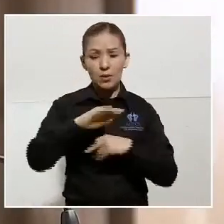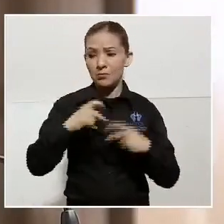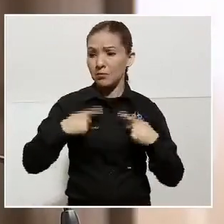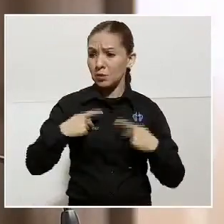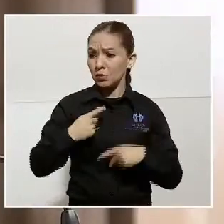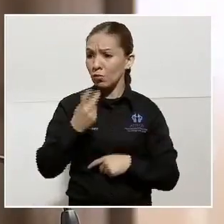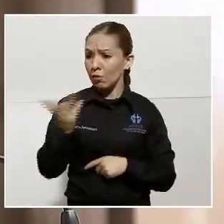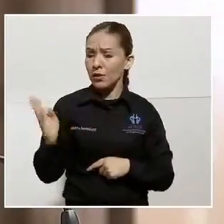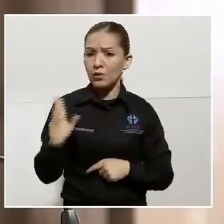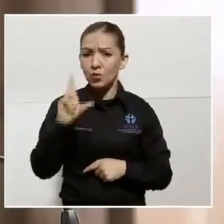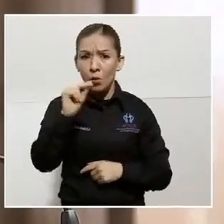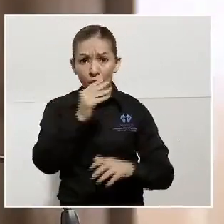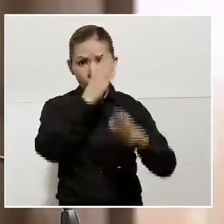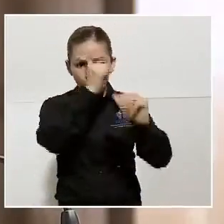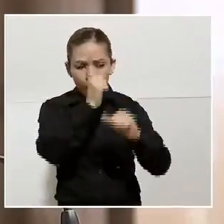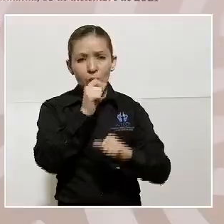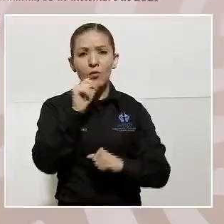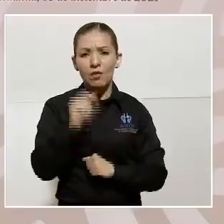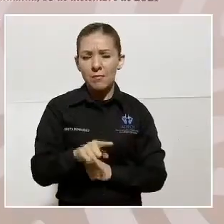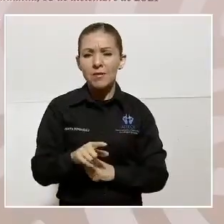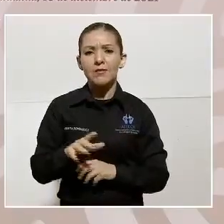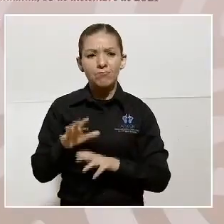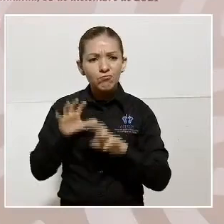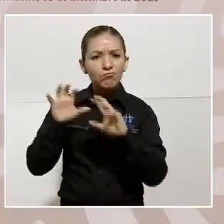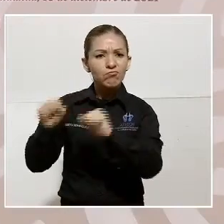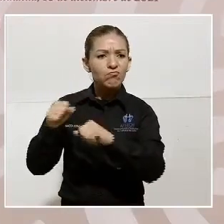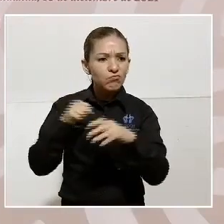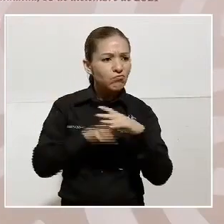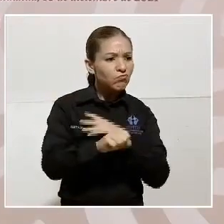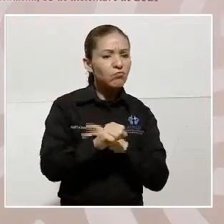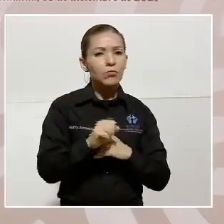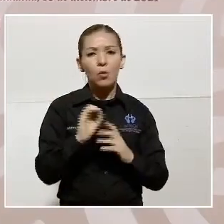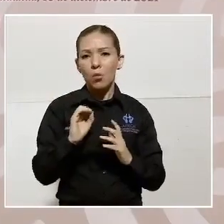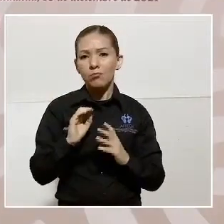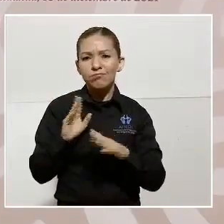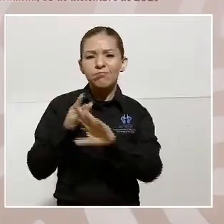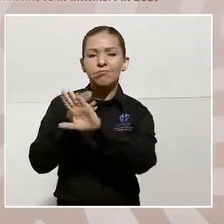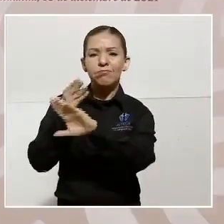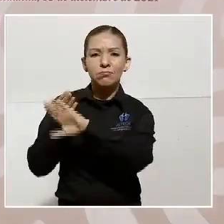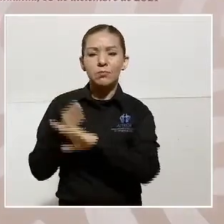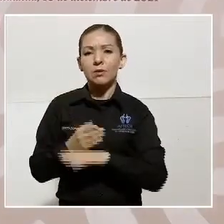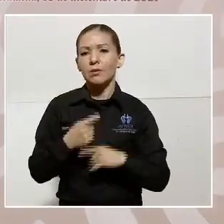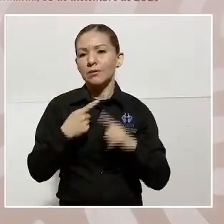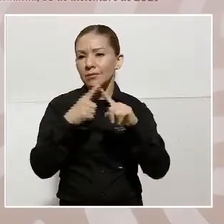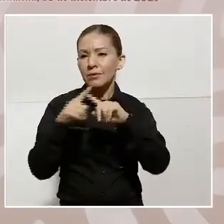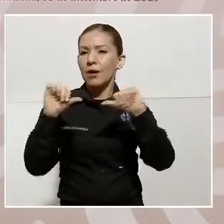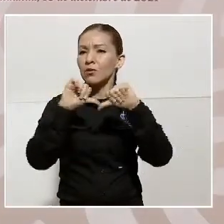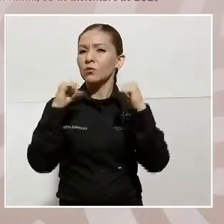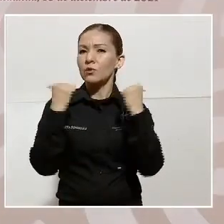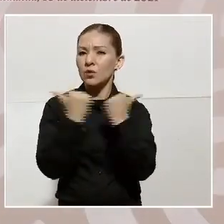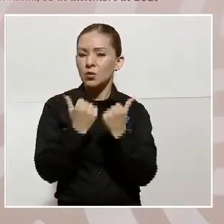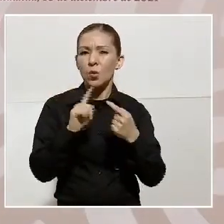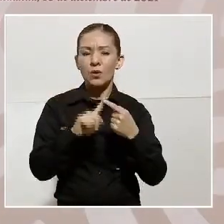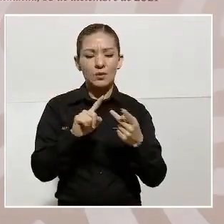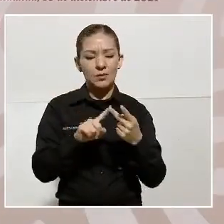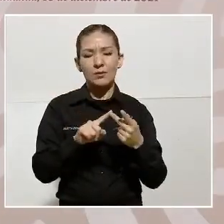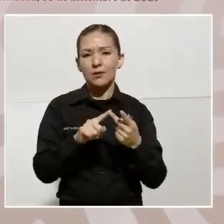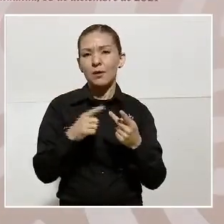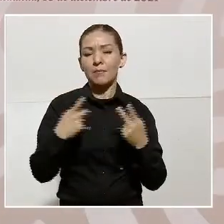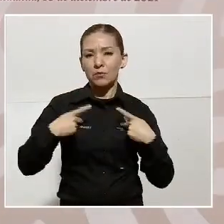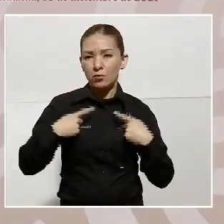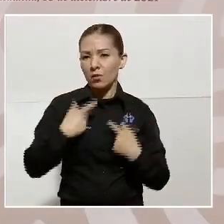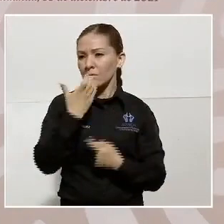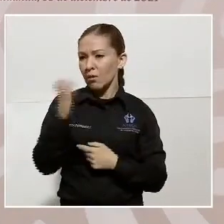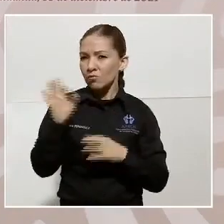de inconformidad social y disidencia política, contra organizaciones sindicales, movimientos